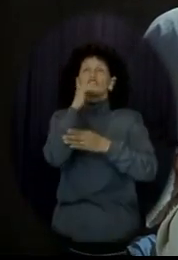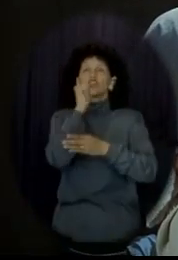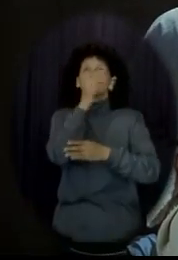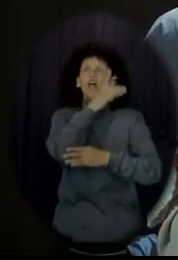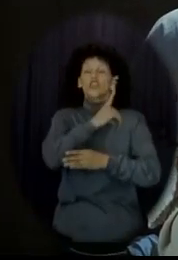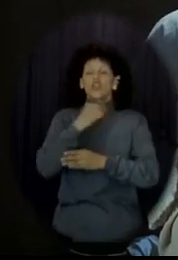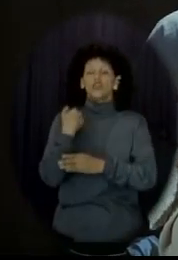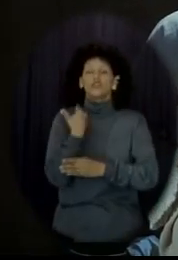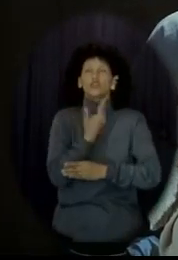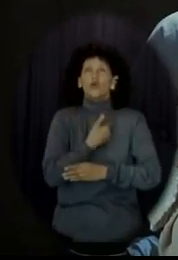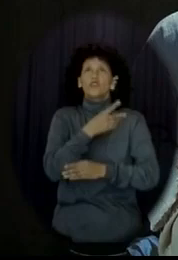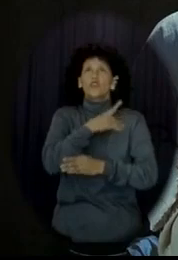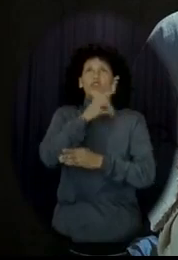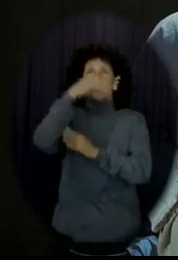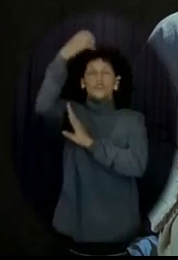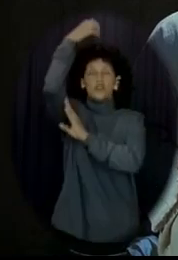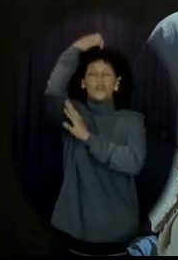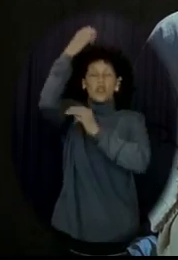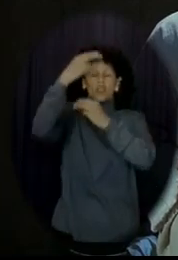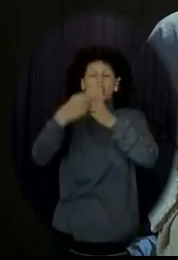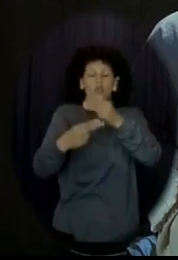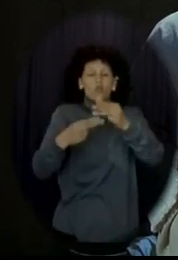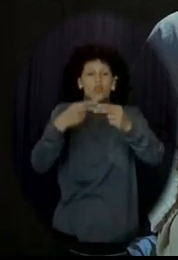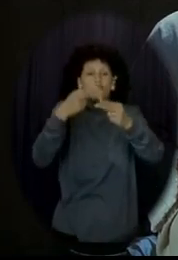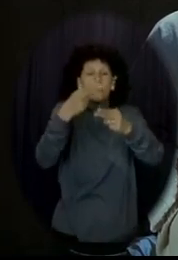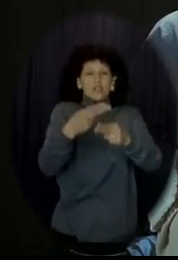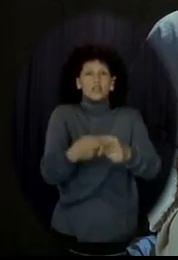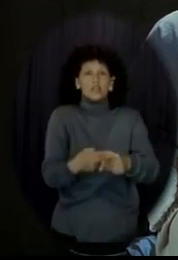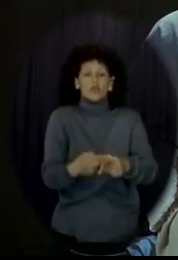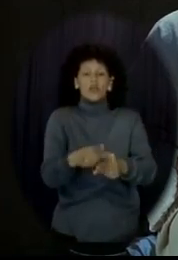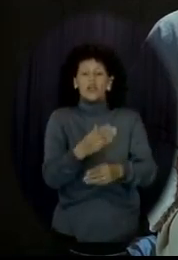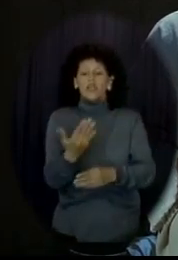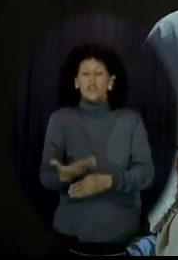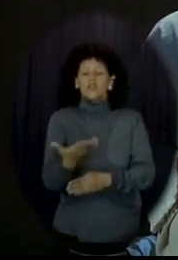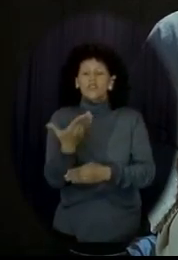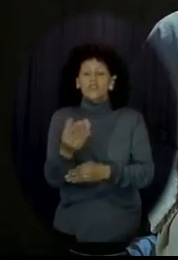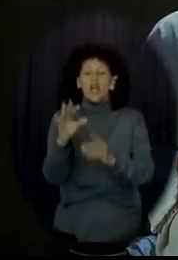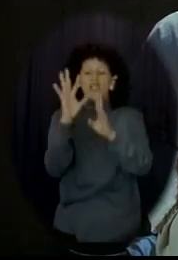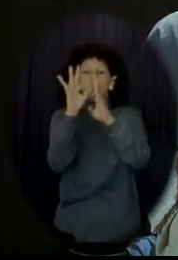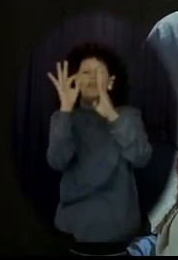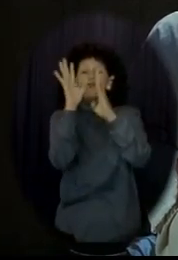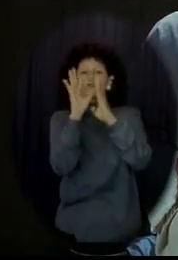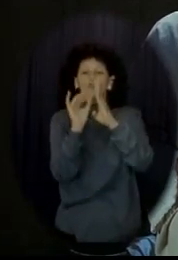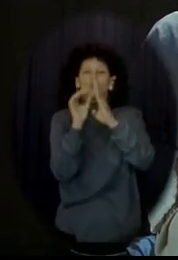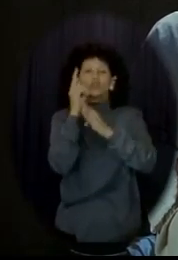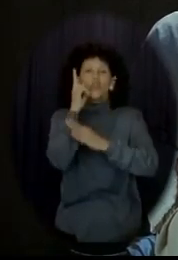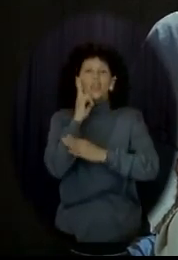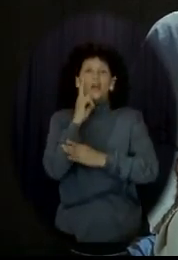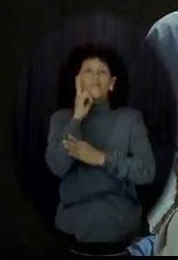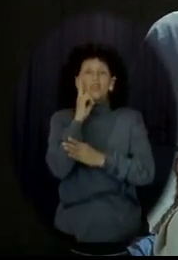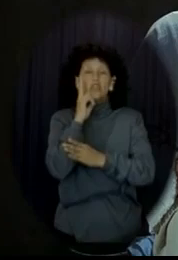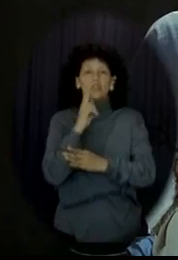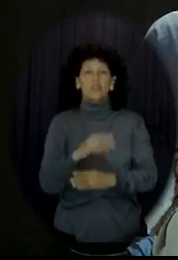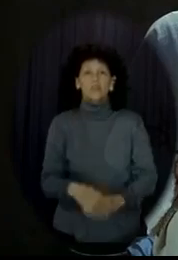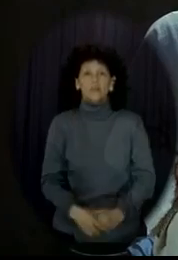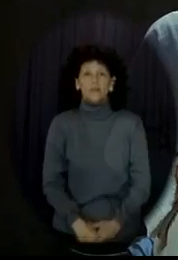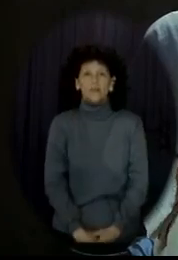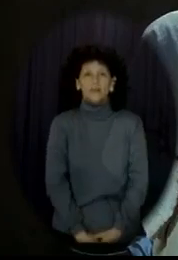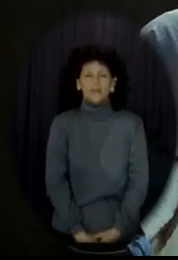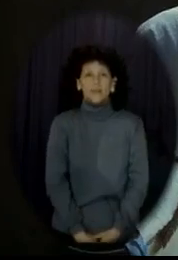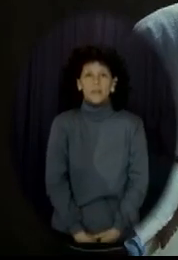Bendito sea, Señor nuestro Dios, Rey del universo, que nos das el fruto de la vid.